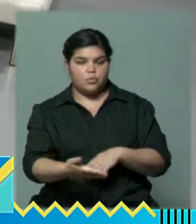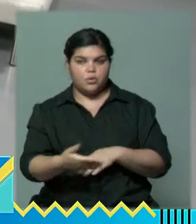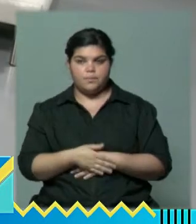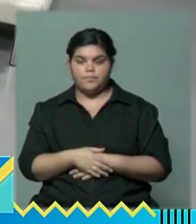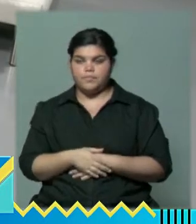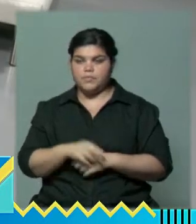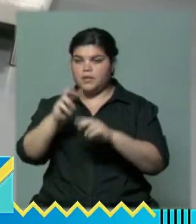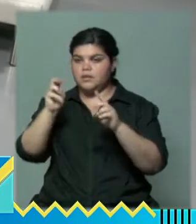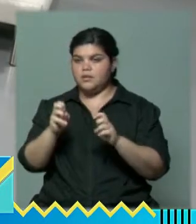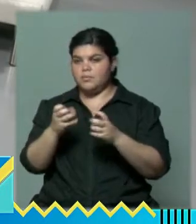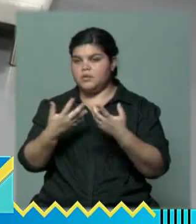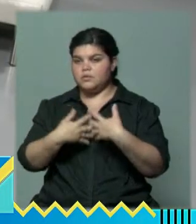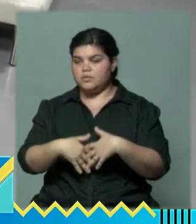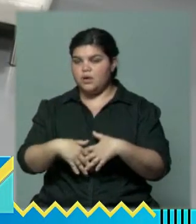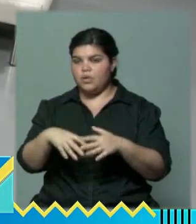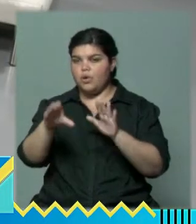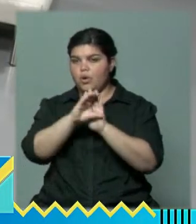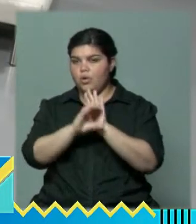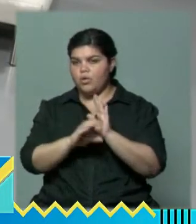de faltas, te quería preguntar a vos, Tito,